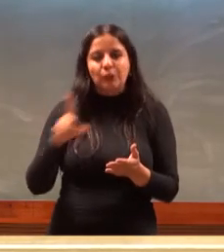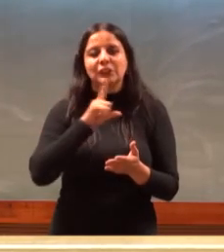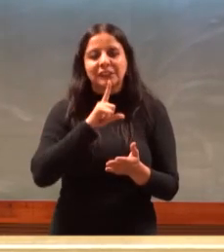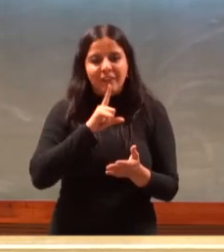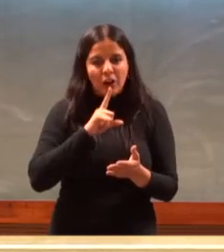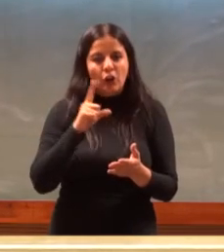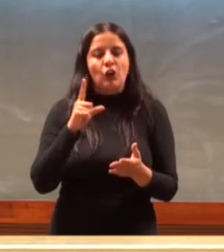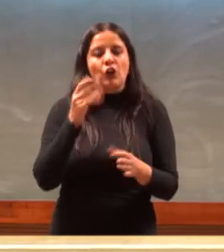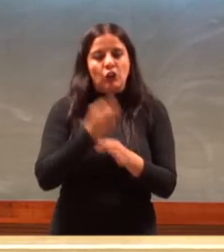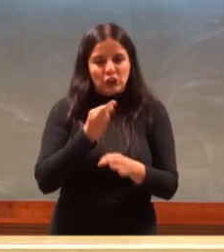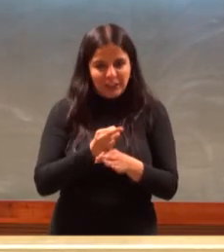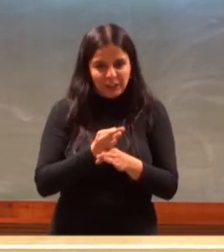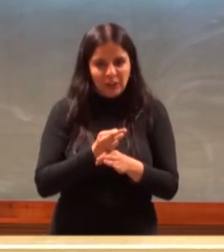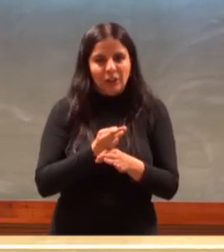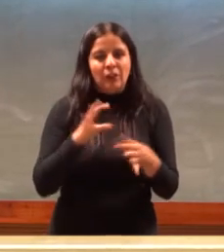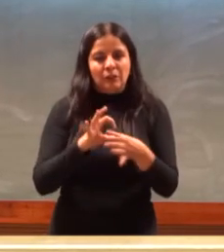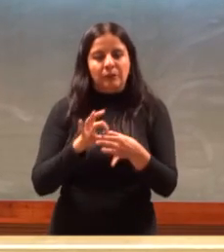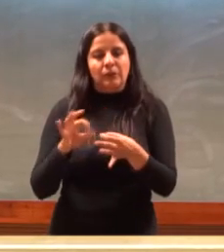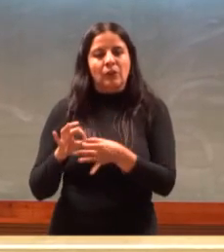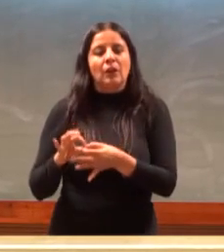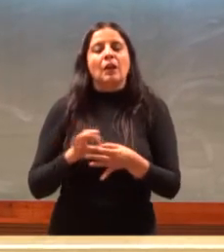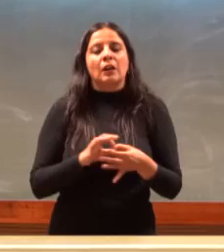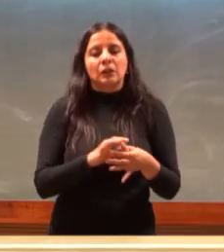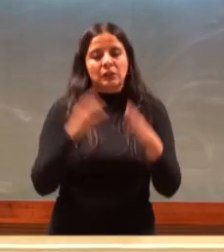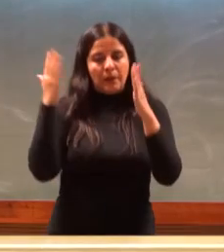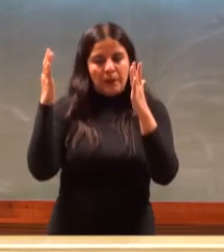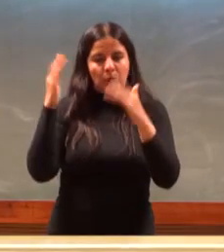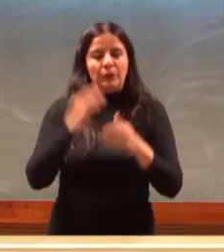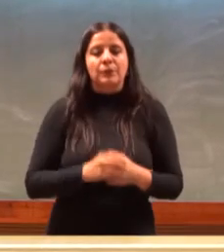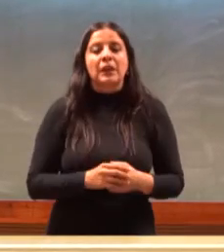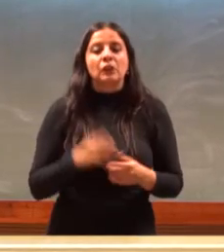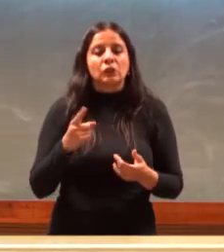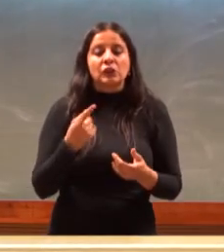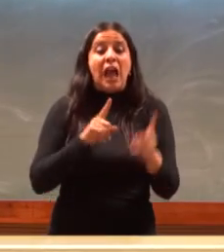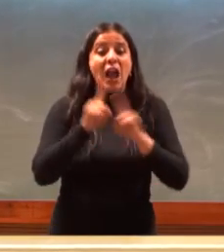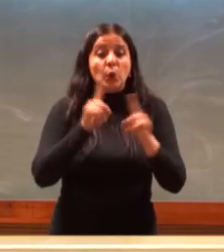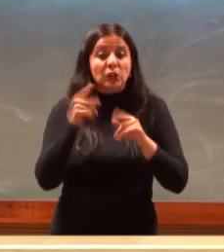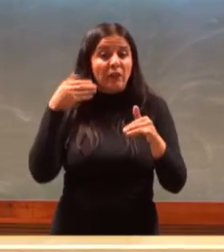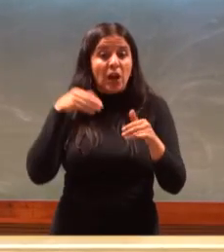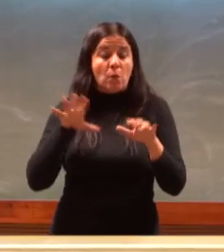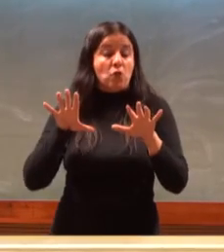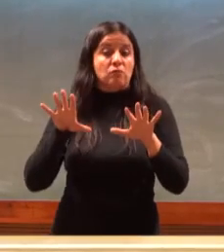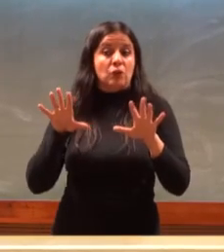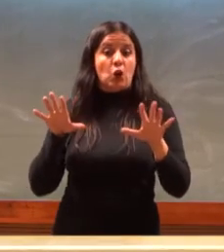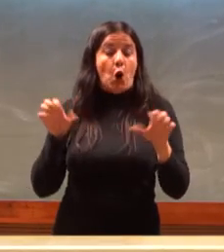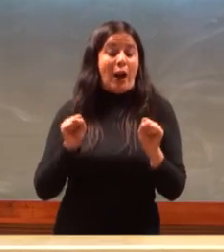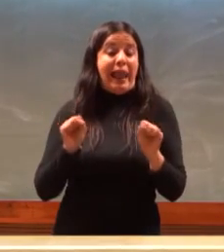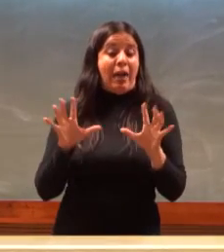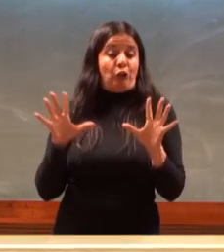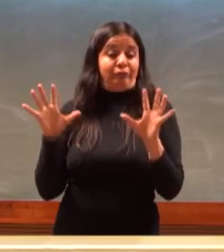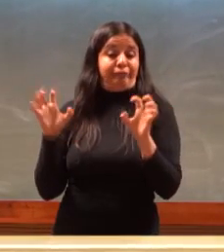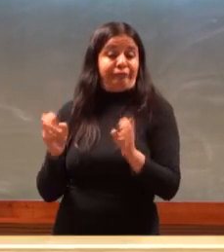el no docente cuando en el rectorado parecía que estaba congelado en un cajón y no se sabía qué iba a pasar con el convenio colectivo de